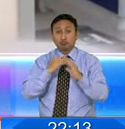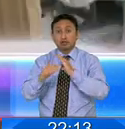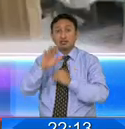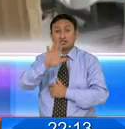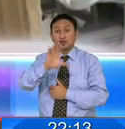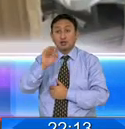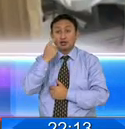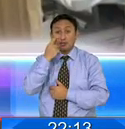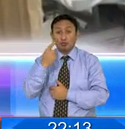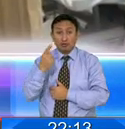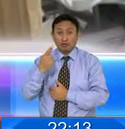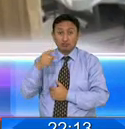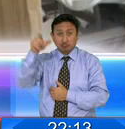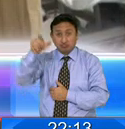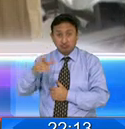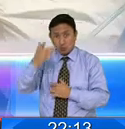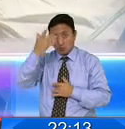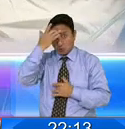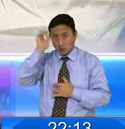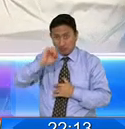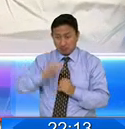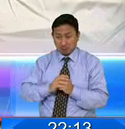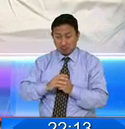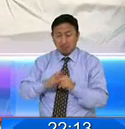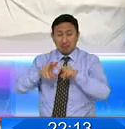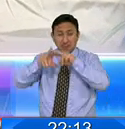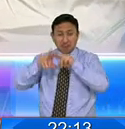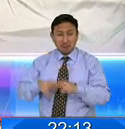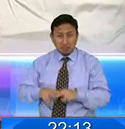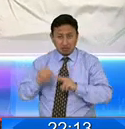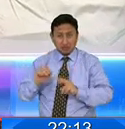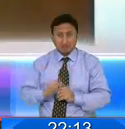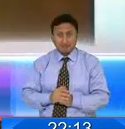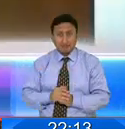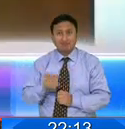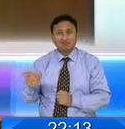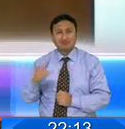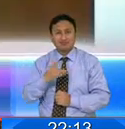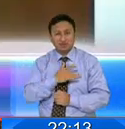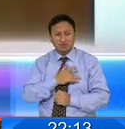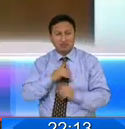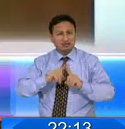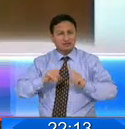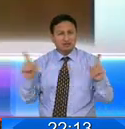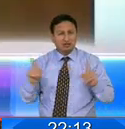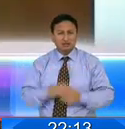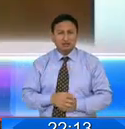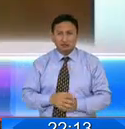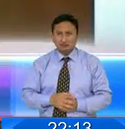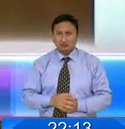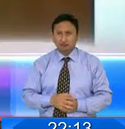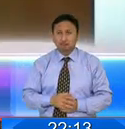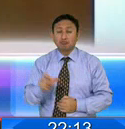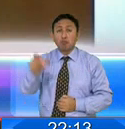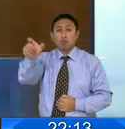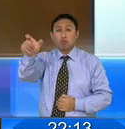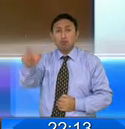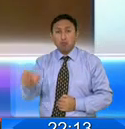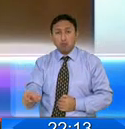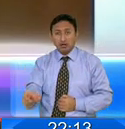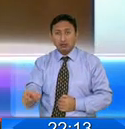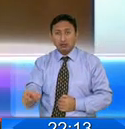50 muestras de pacientes infectados con cuadros de la enfermedad diferentes a los comunes. Personas que,